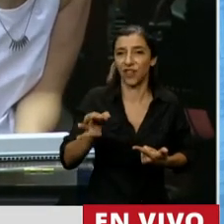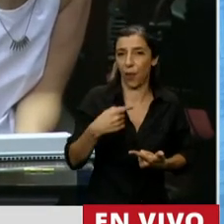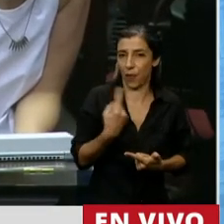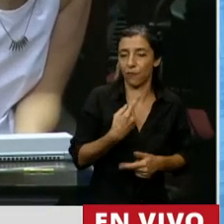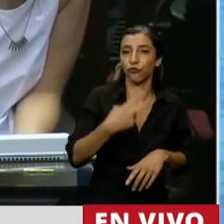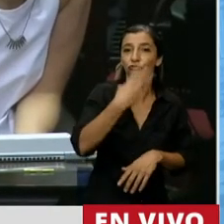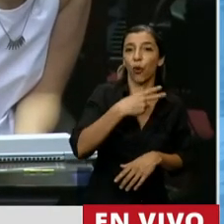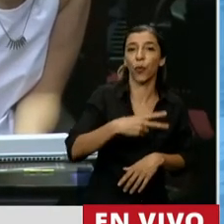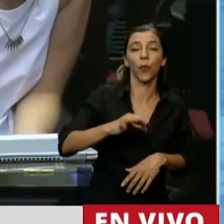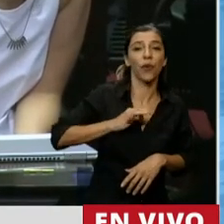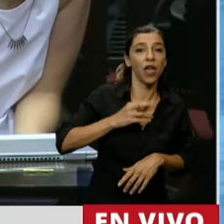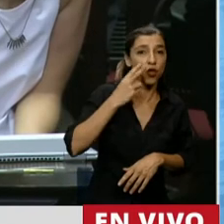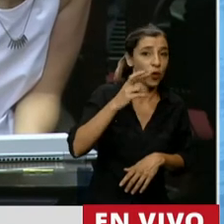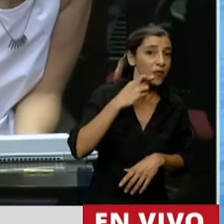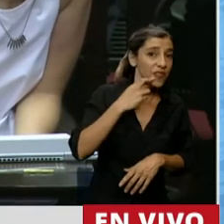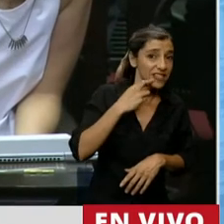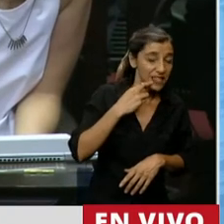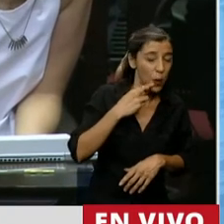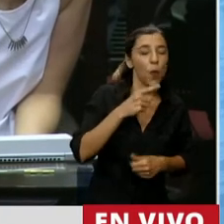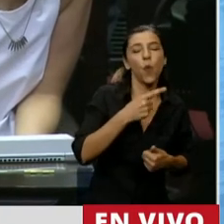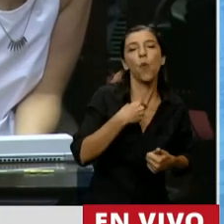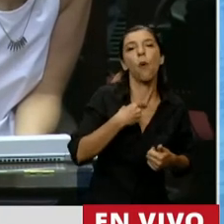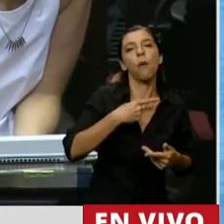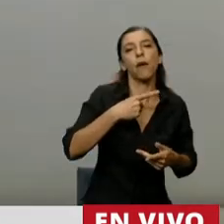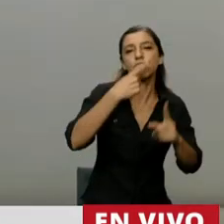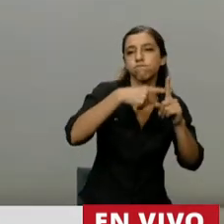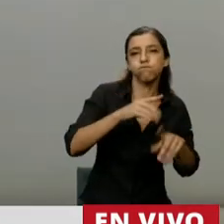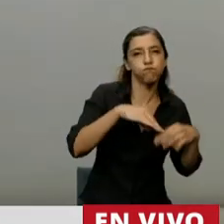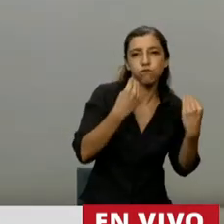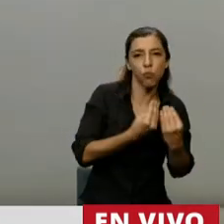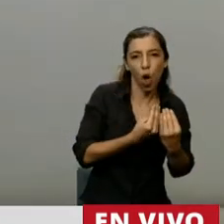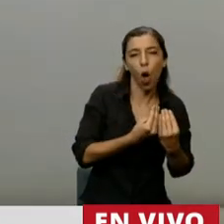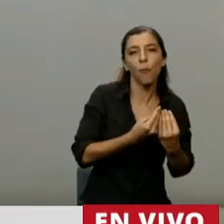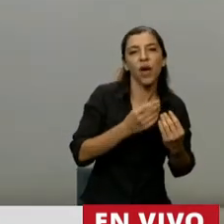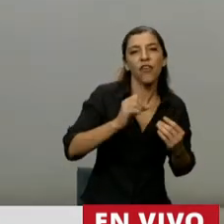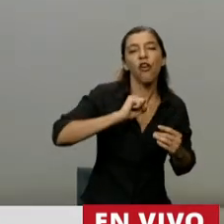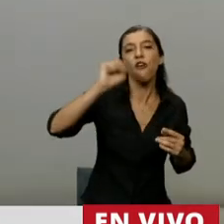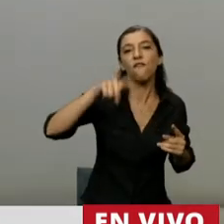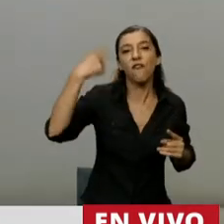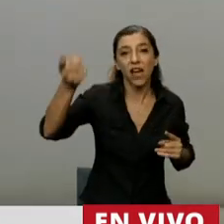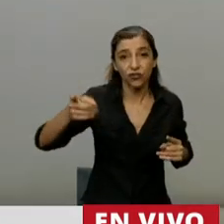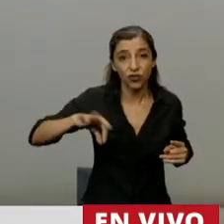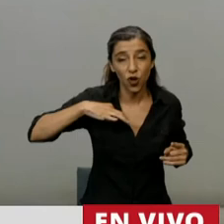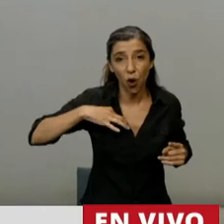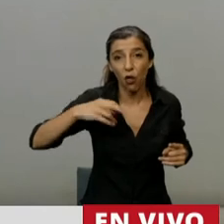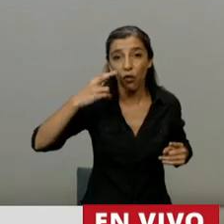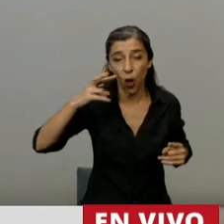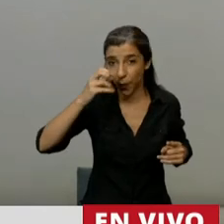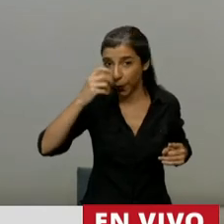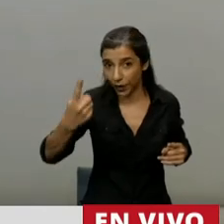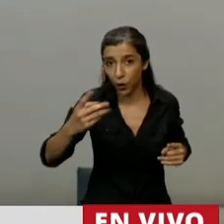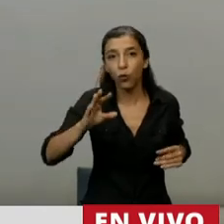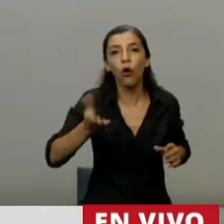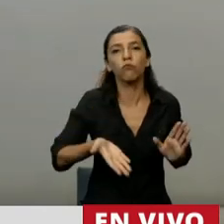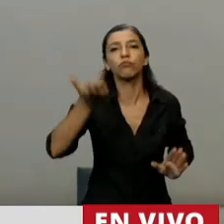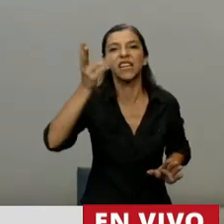2019, el REM proyectaba en promedio una inflación para 2021 del 33%.